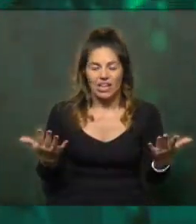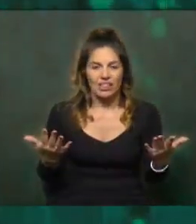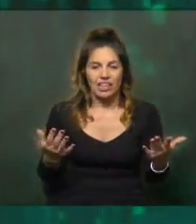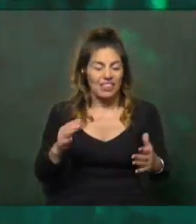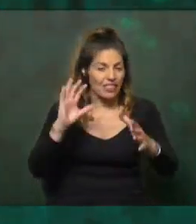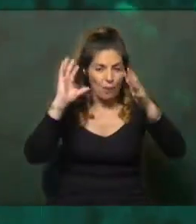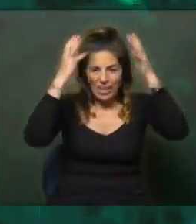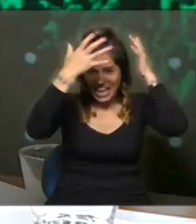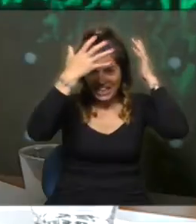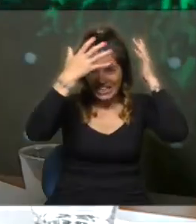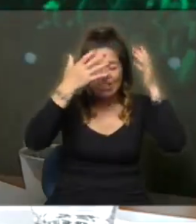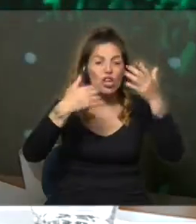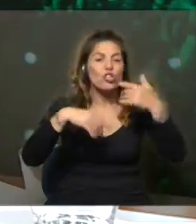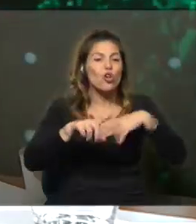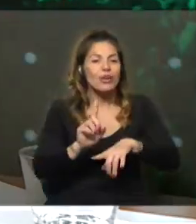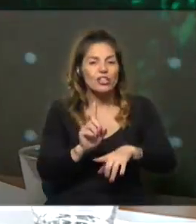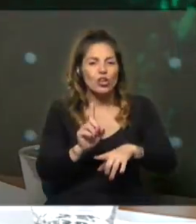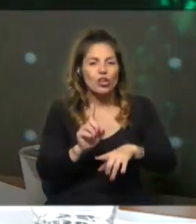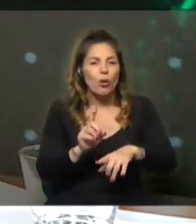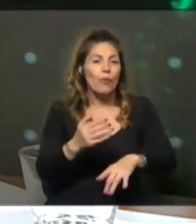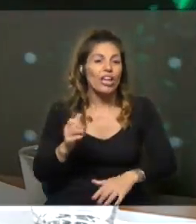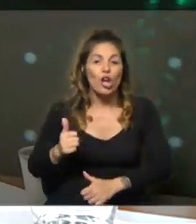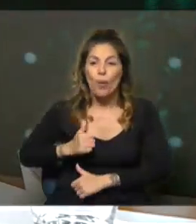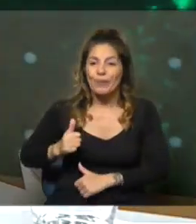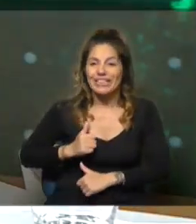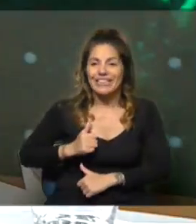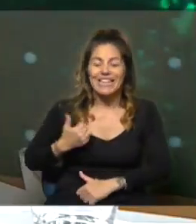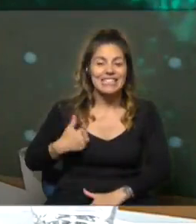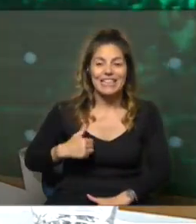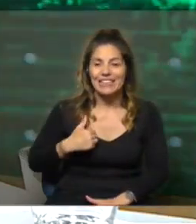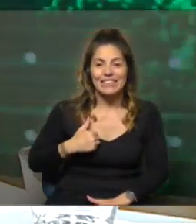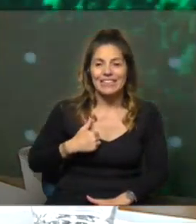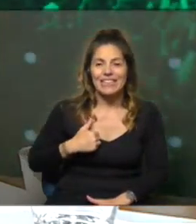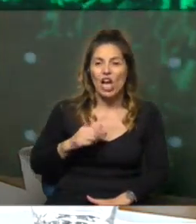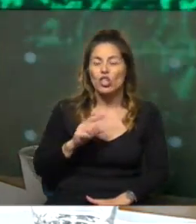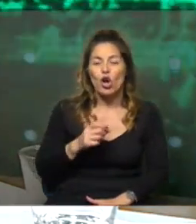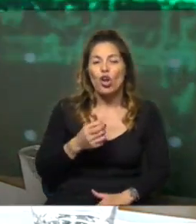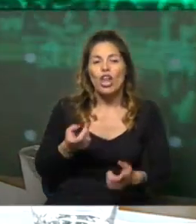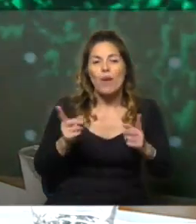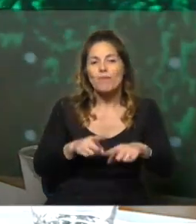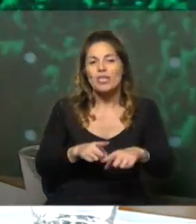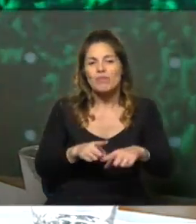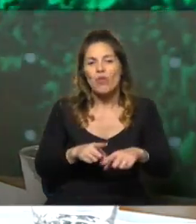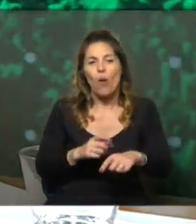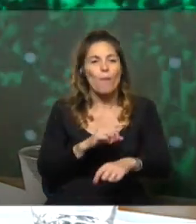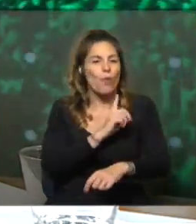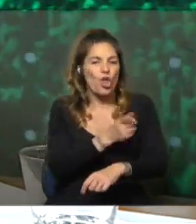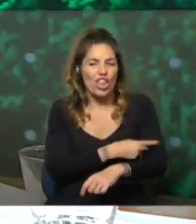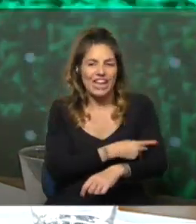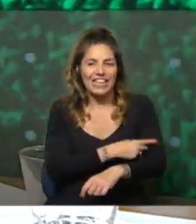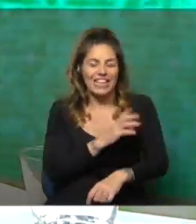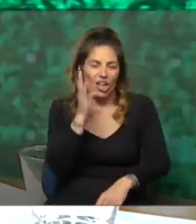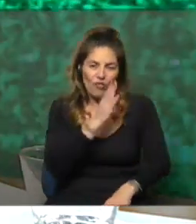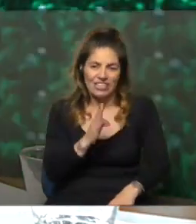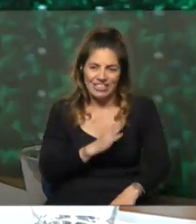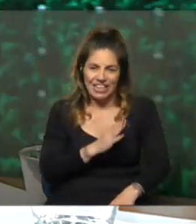Miley sobre todo porque Perdón los militares argentinos no tienen el mismo estatus cuo social que tienen los militares brasileños que tienen toda una escuela